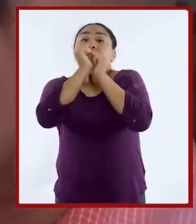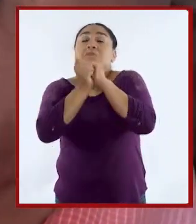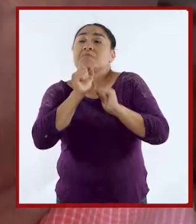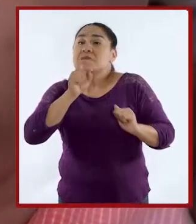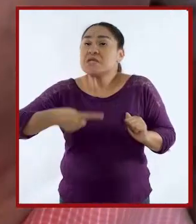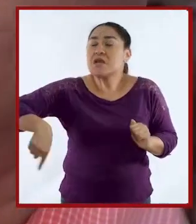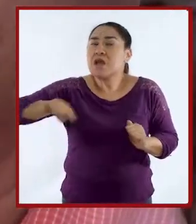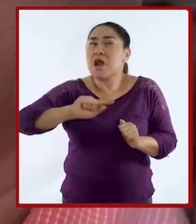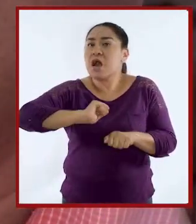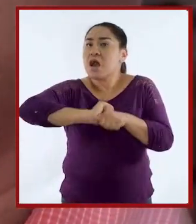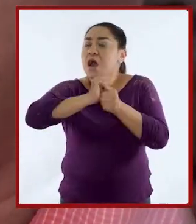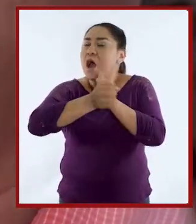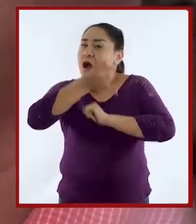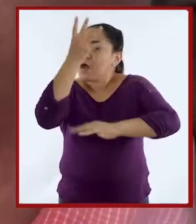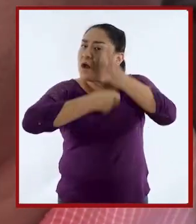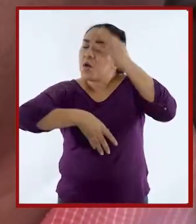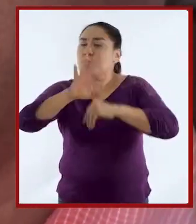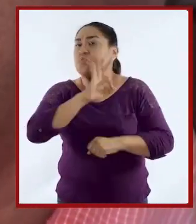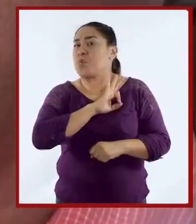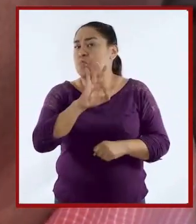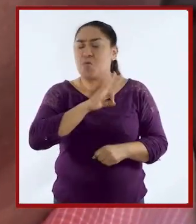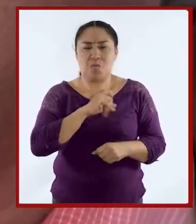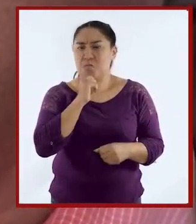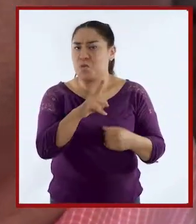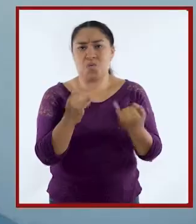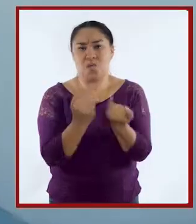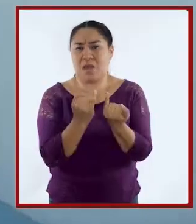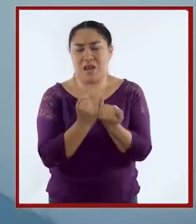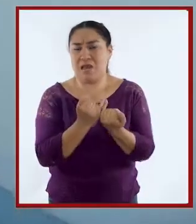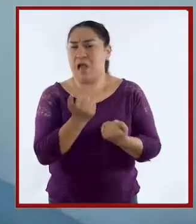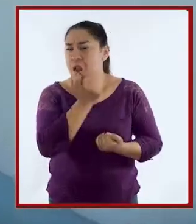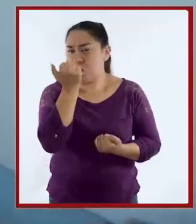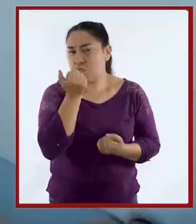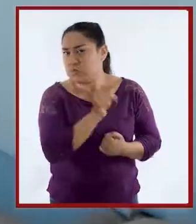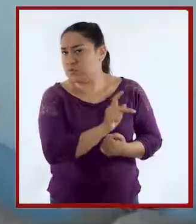van adquiriendo aprendizajes.